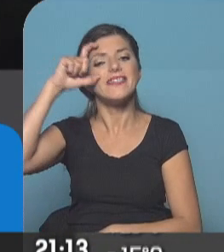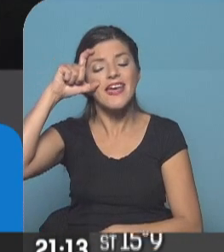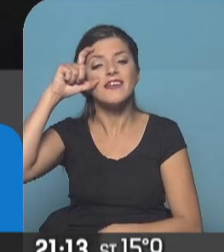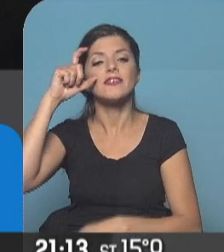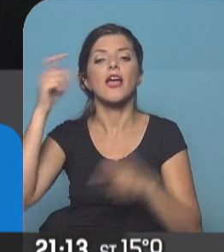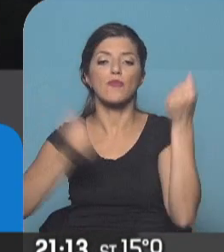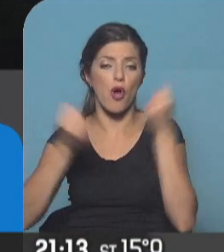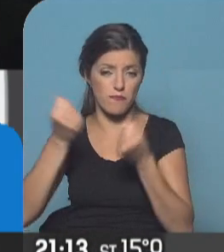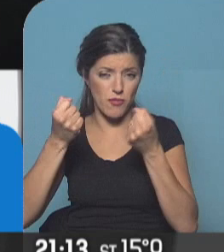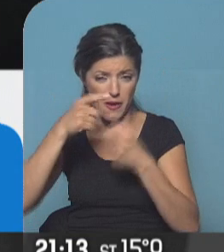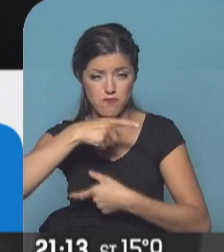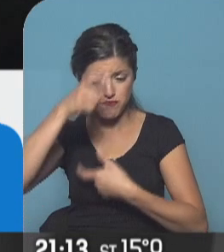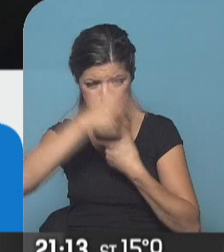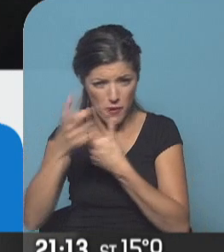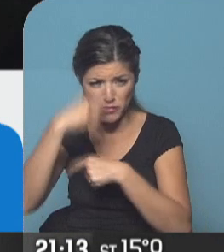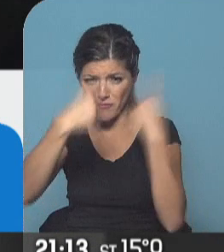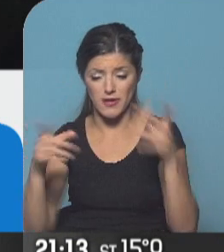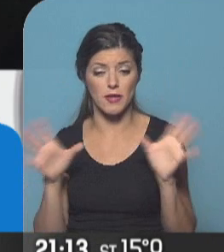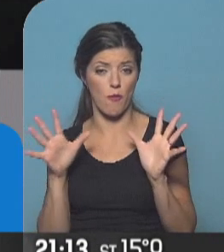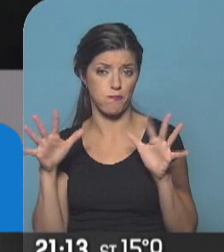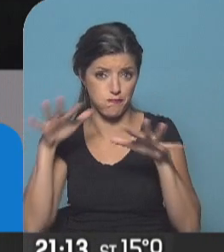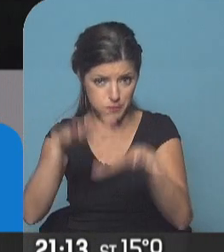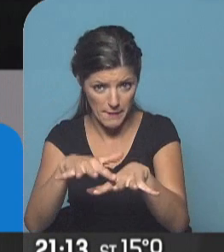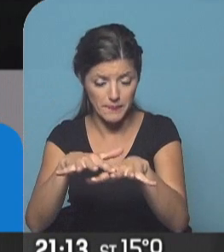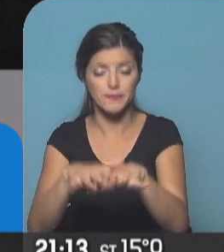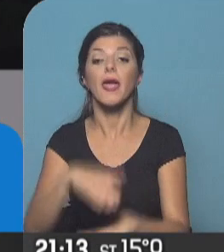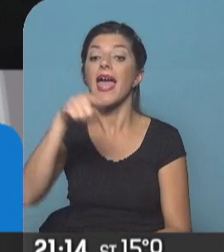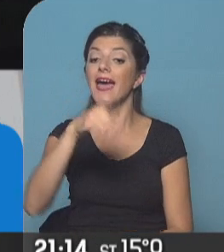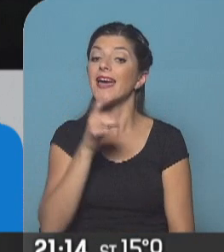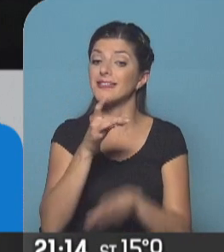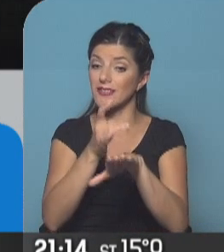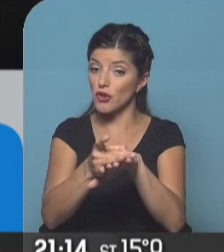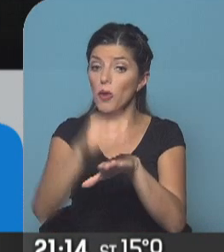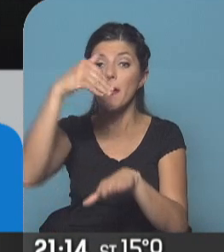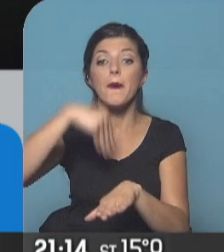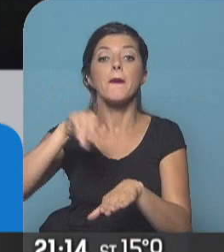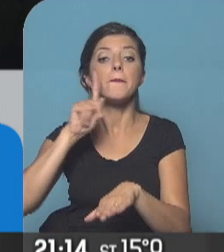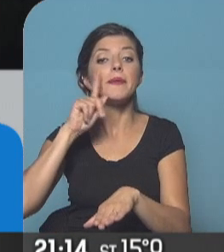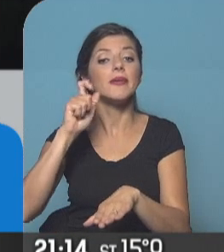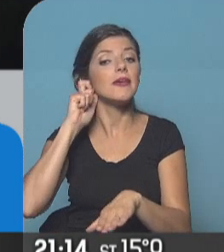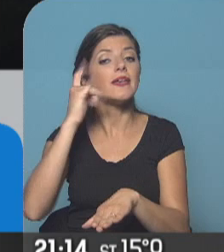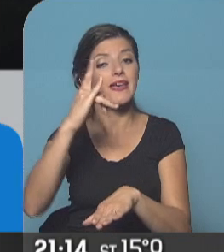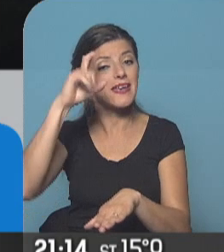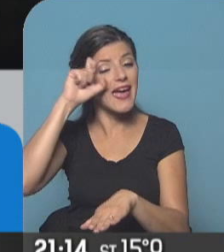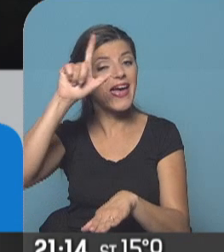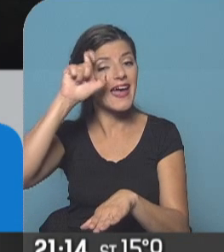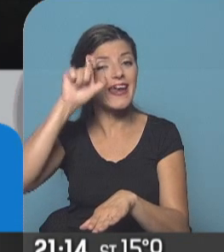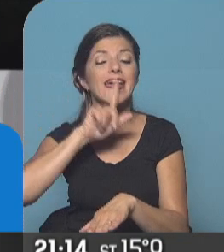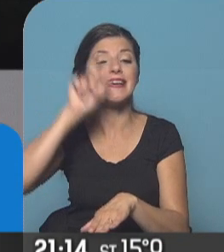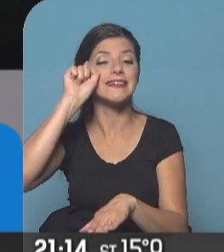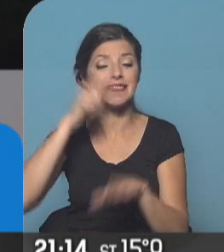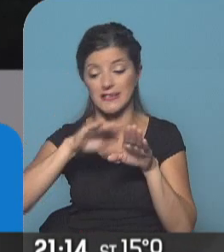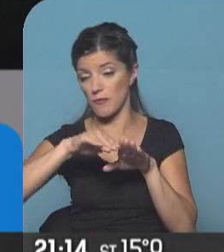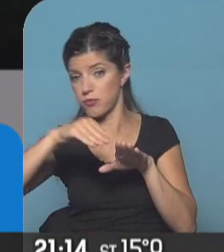trabajando aquí en el lugar decimos estamos en la estación migueletes el predio que linda es de la universidad nacional de